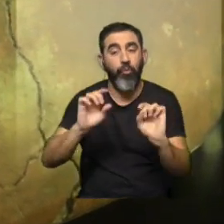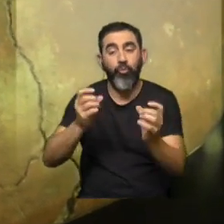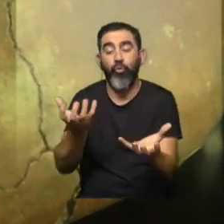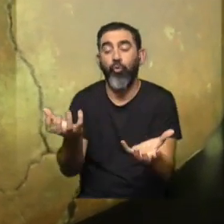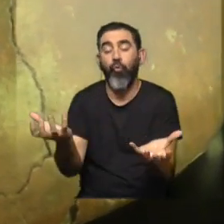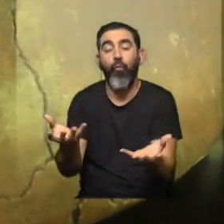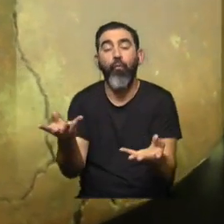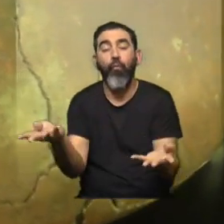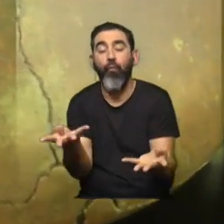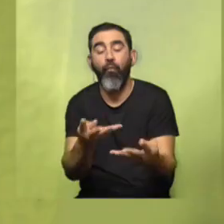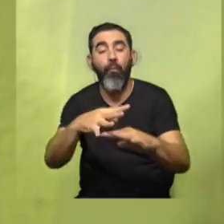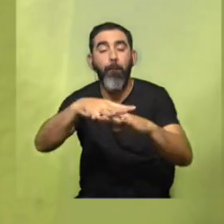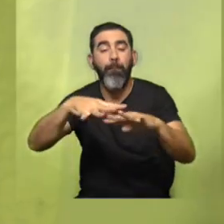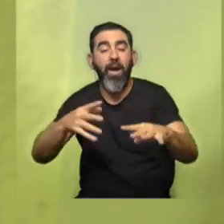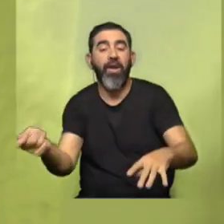asado.